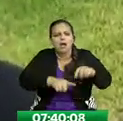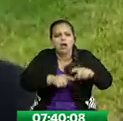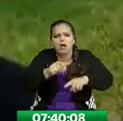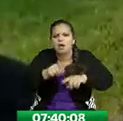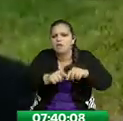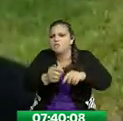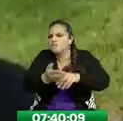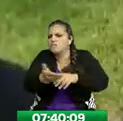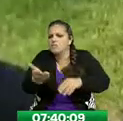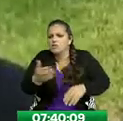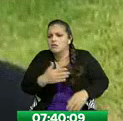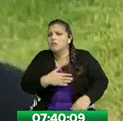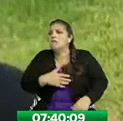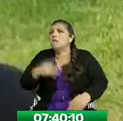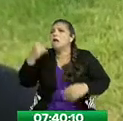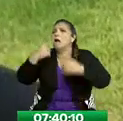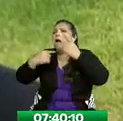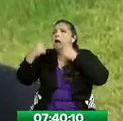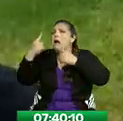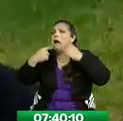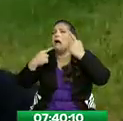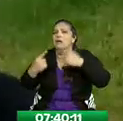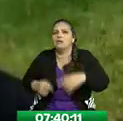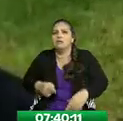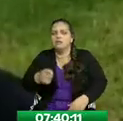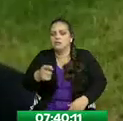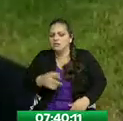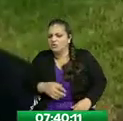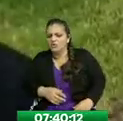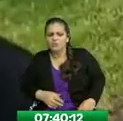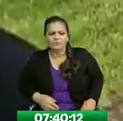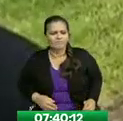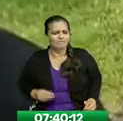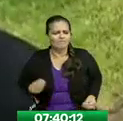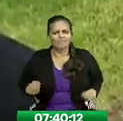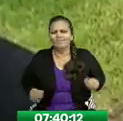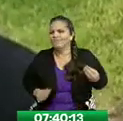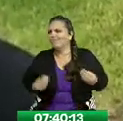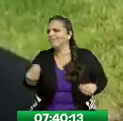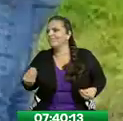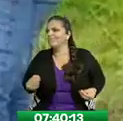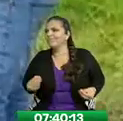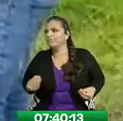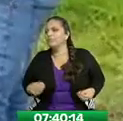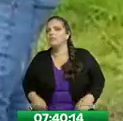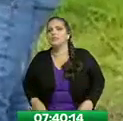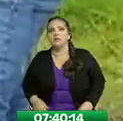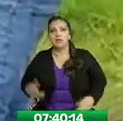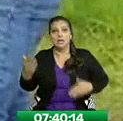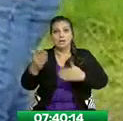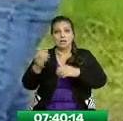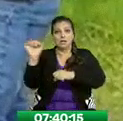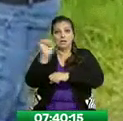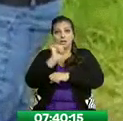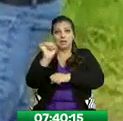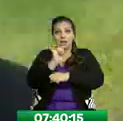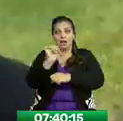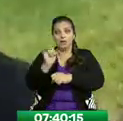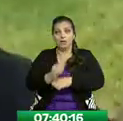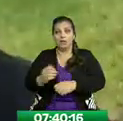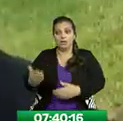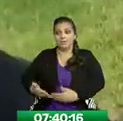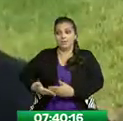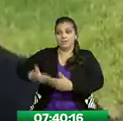para salir todo, me golpeé face. La tercera vez rompí la ventana. El pequeñín salió primero y con la